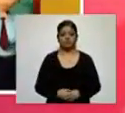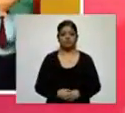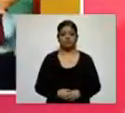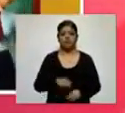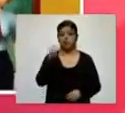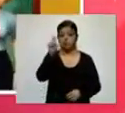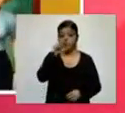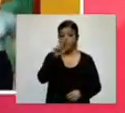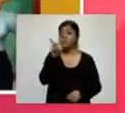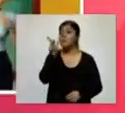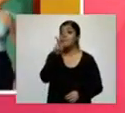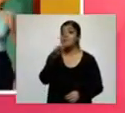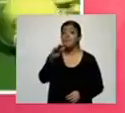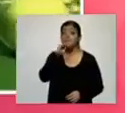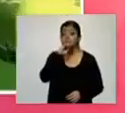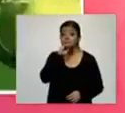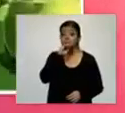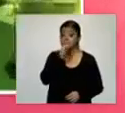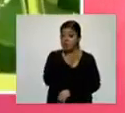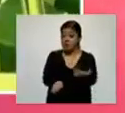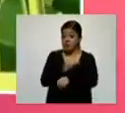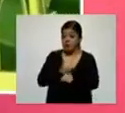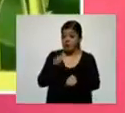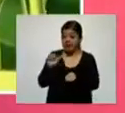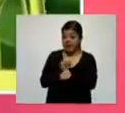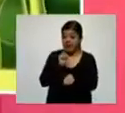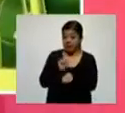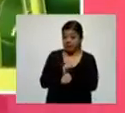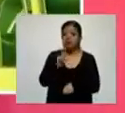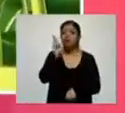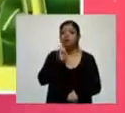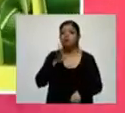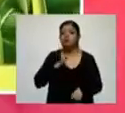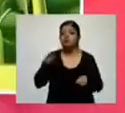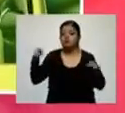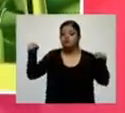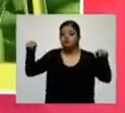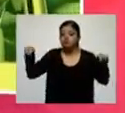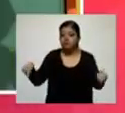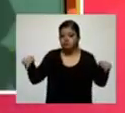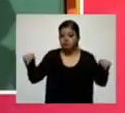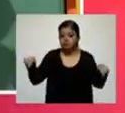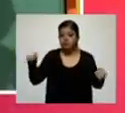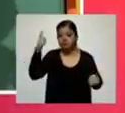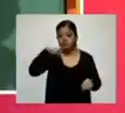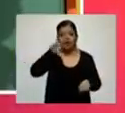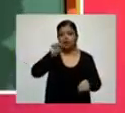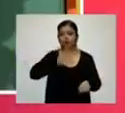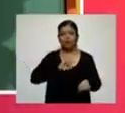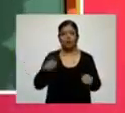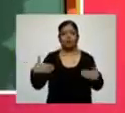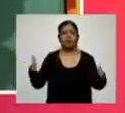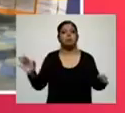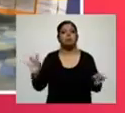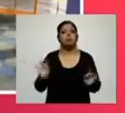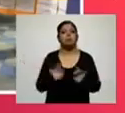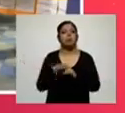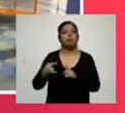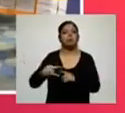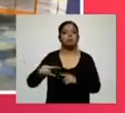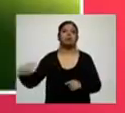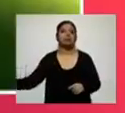Cuando vuestro padre o vuestra madre os lleven en coche, comprobar si han puesto el seguro de las puertas para que no puedan abrirse accidentalmente.